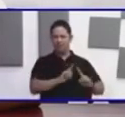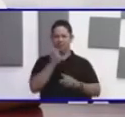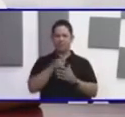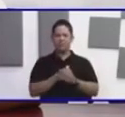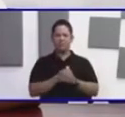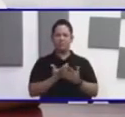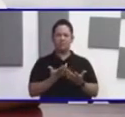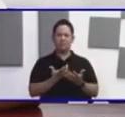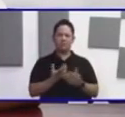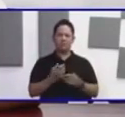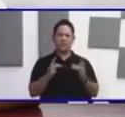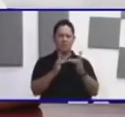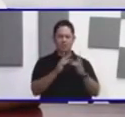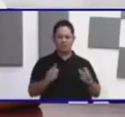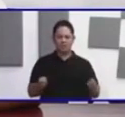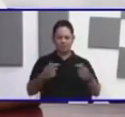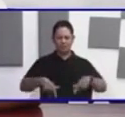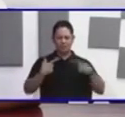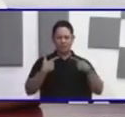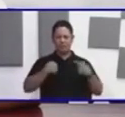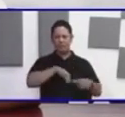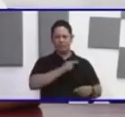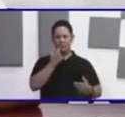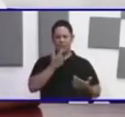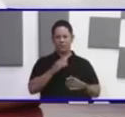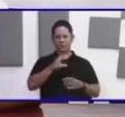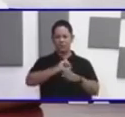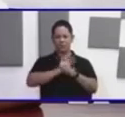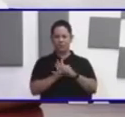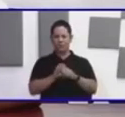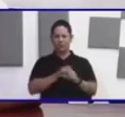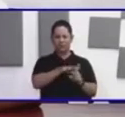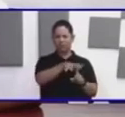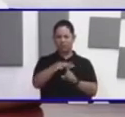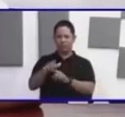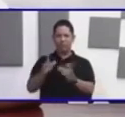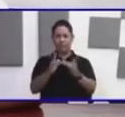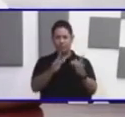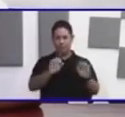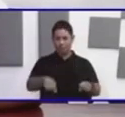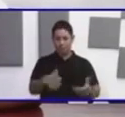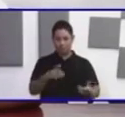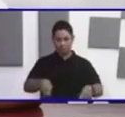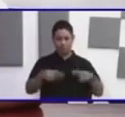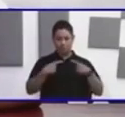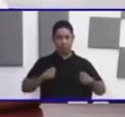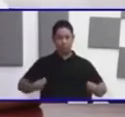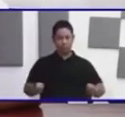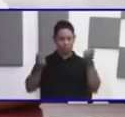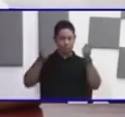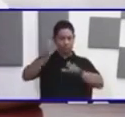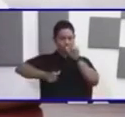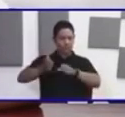utilizándolas para poder salvar vidas. Estamos en una pandemia, pero esas camas reúnen las características indispensables para poder